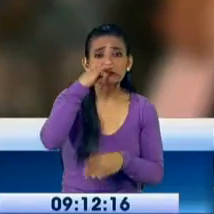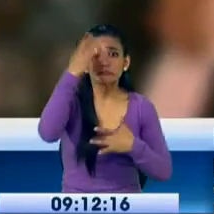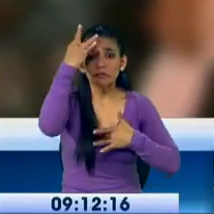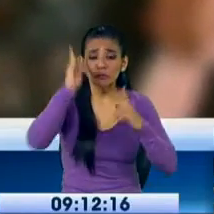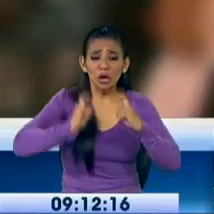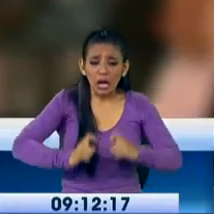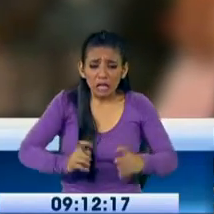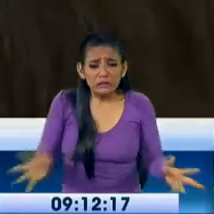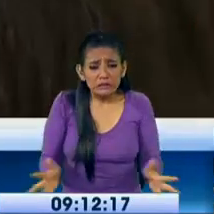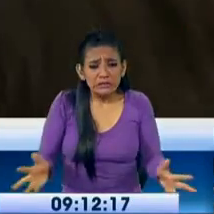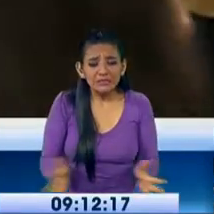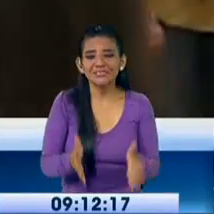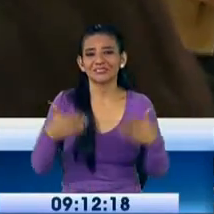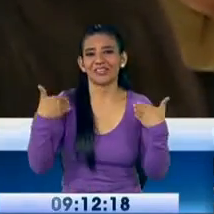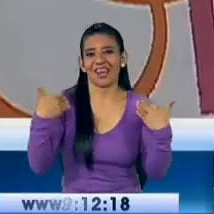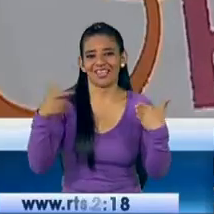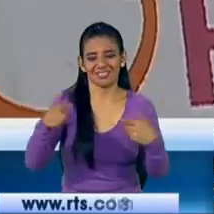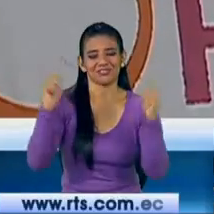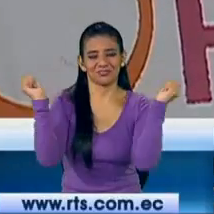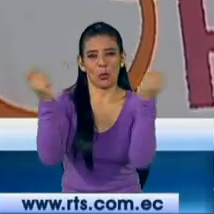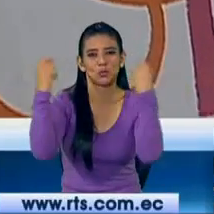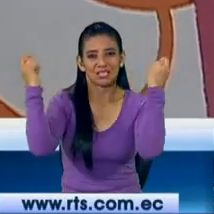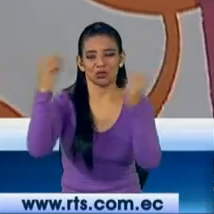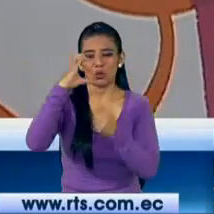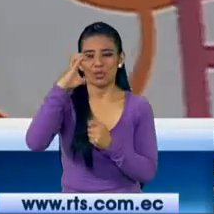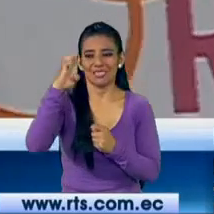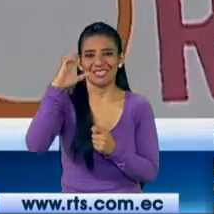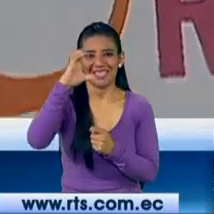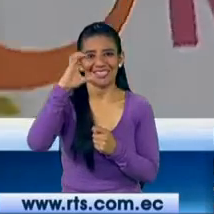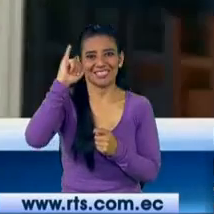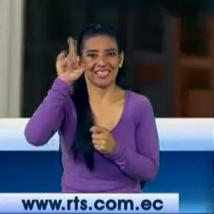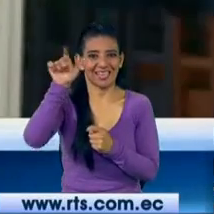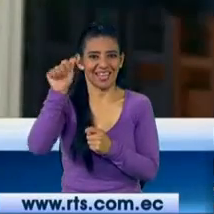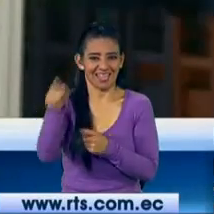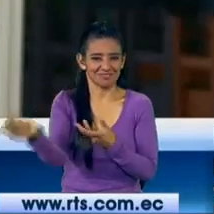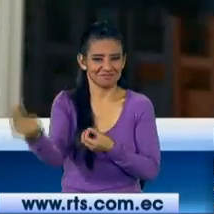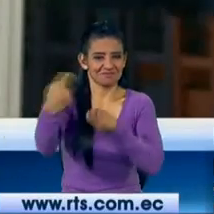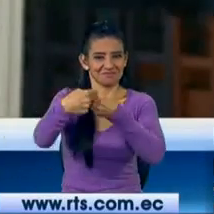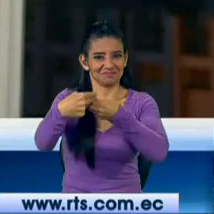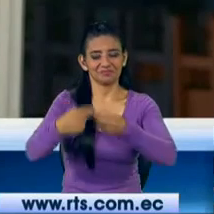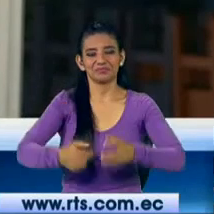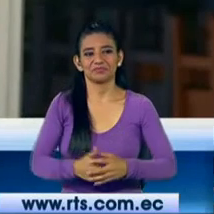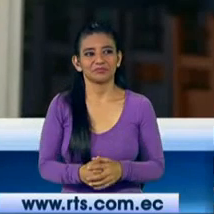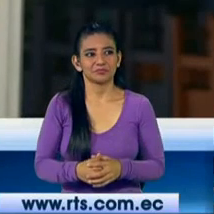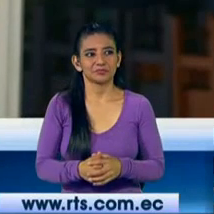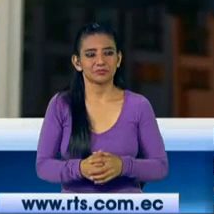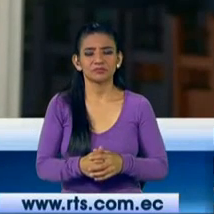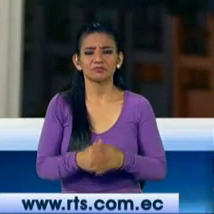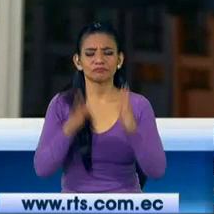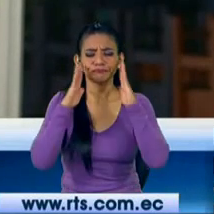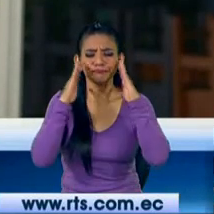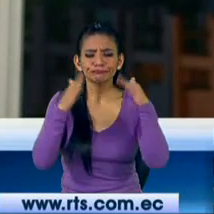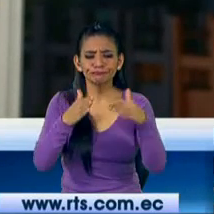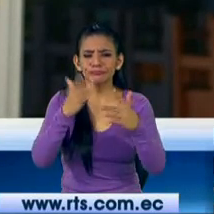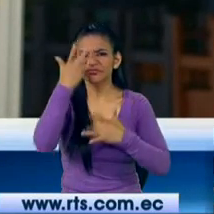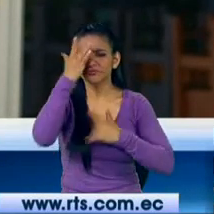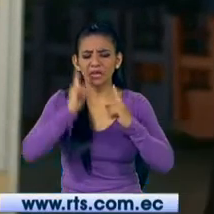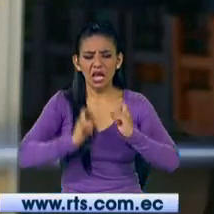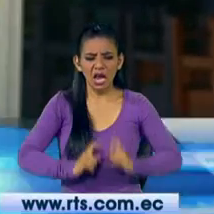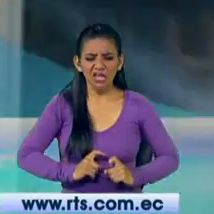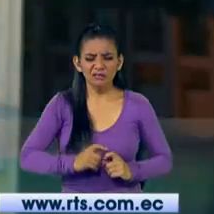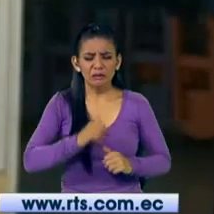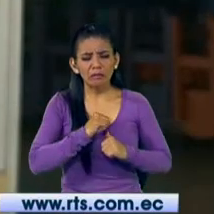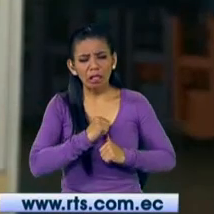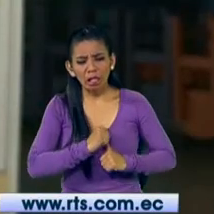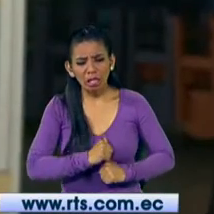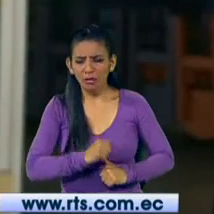parte de la Fundación Cecilia Rivadeneira. Otra mirada de lo que representa el cáncer y verle de manera diferente, tal vez de